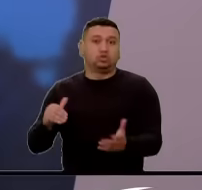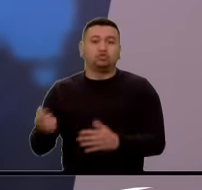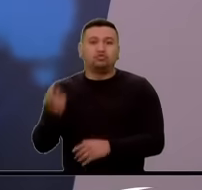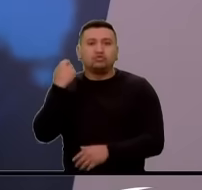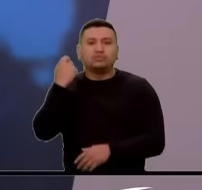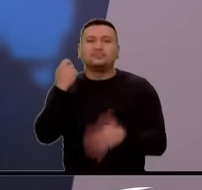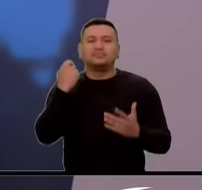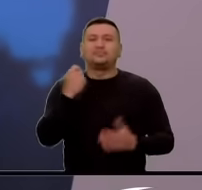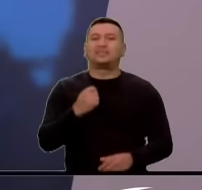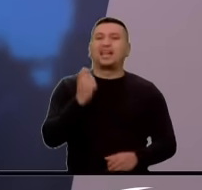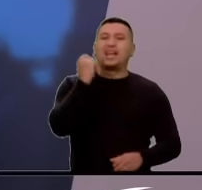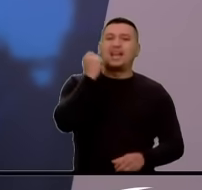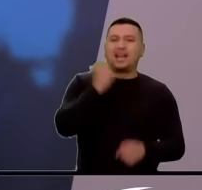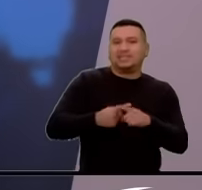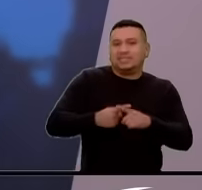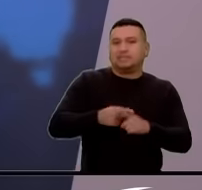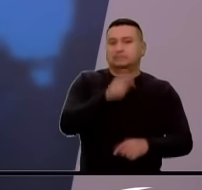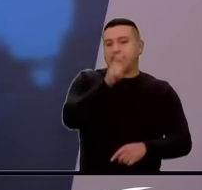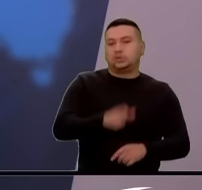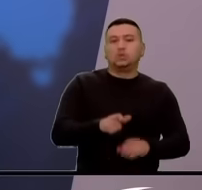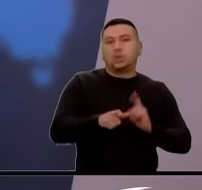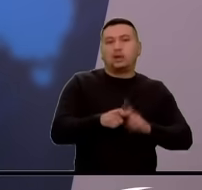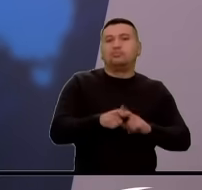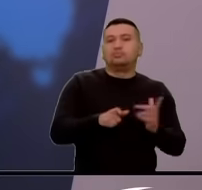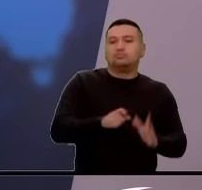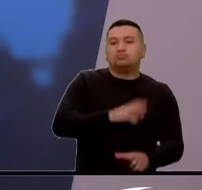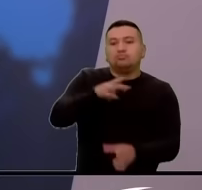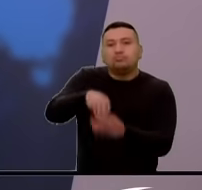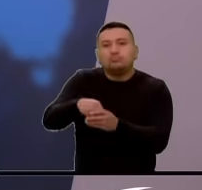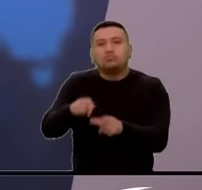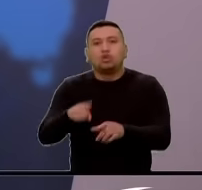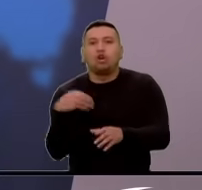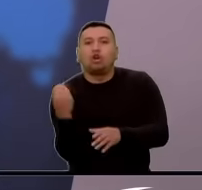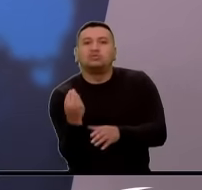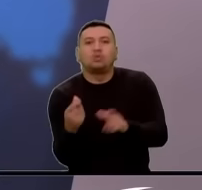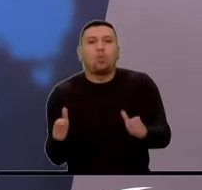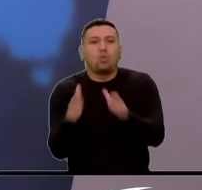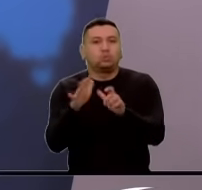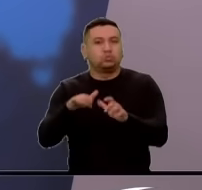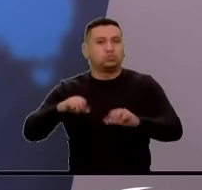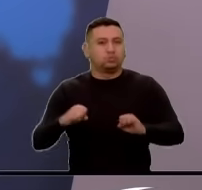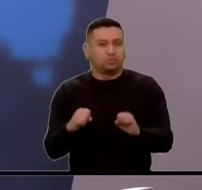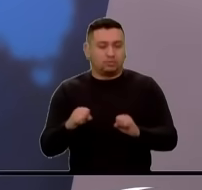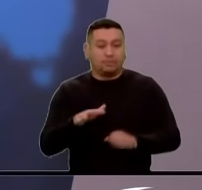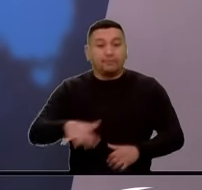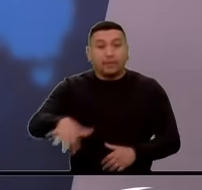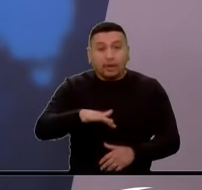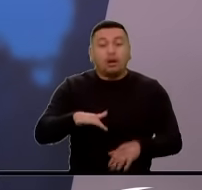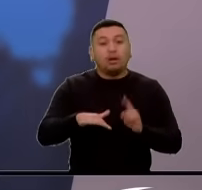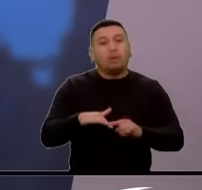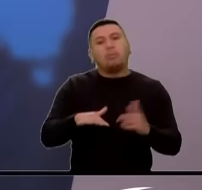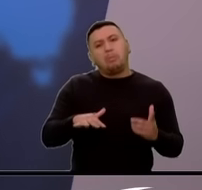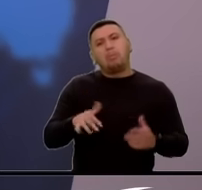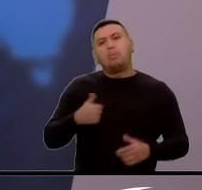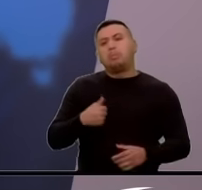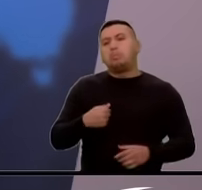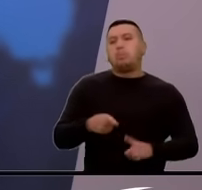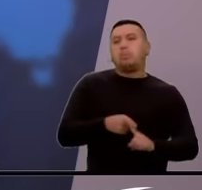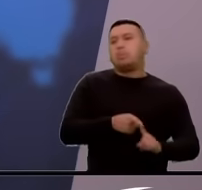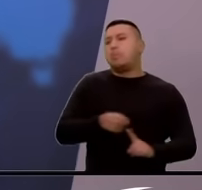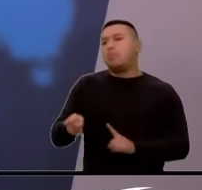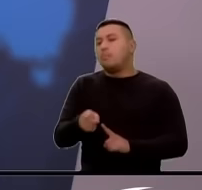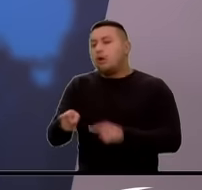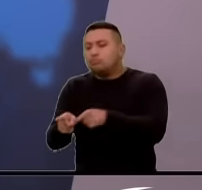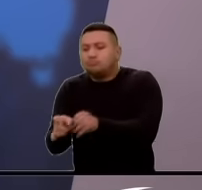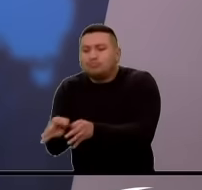de protección desde Saravena hacia Tame, sobre la 1 de la tarde, para ir a comprar una muda de ropa desde su sobrina